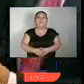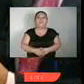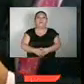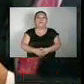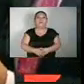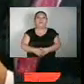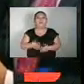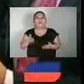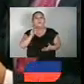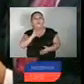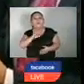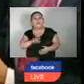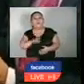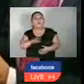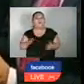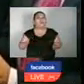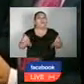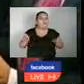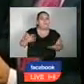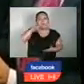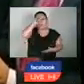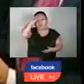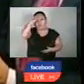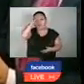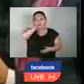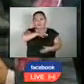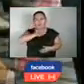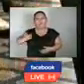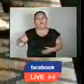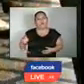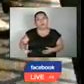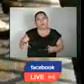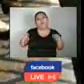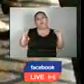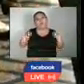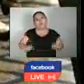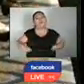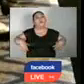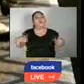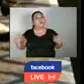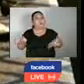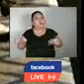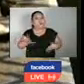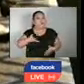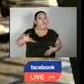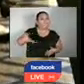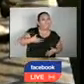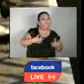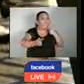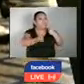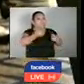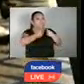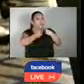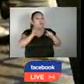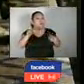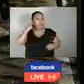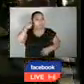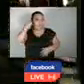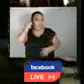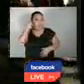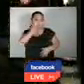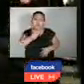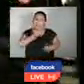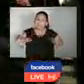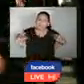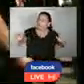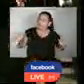están trabajando El Salvador y que lo van a hacer ahora mucho más cercano a nosotros. Y esto es importante porque nosotros estamos